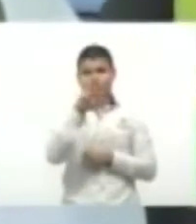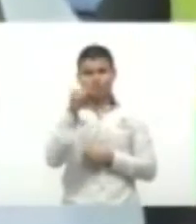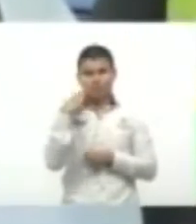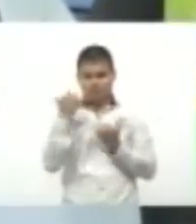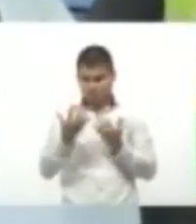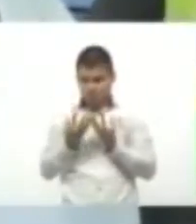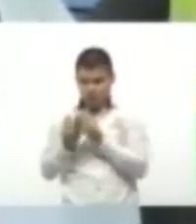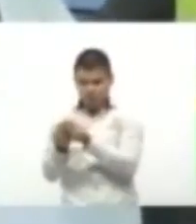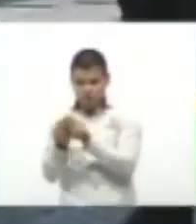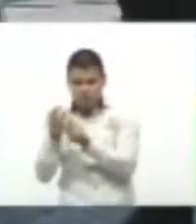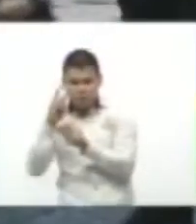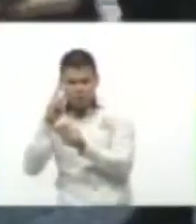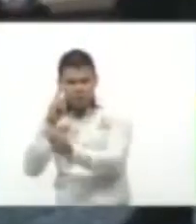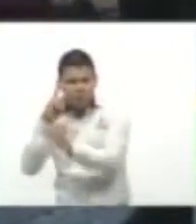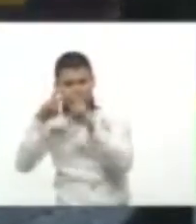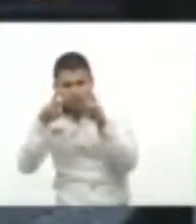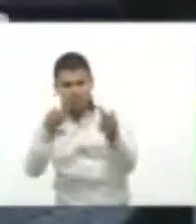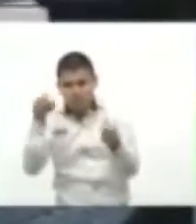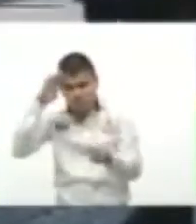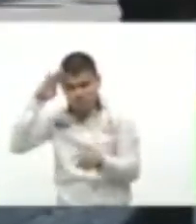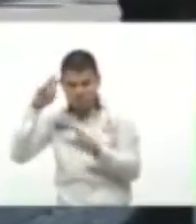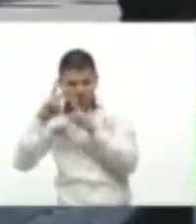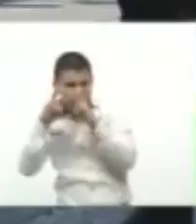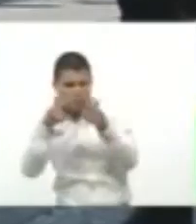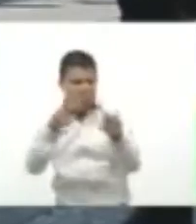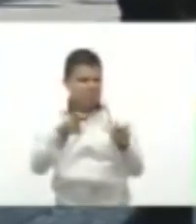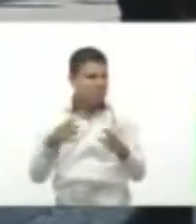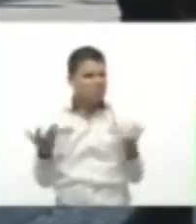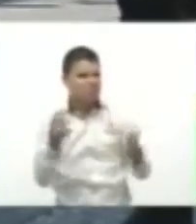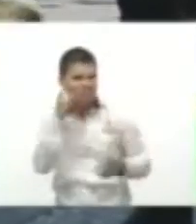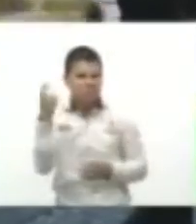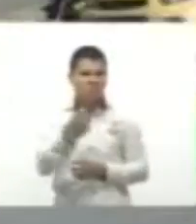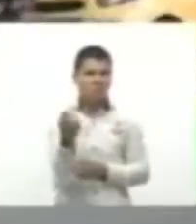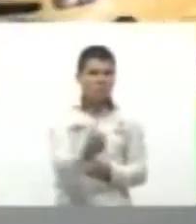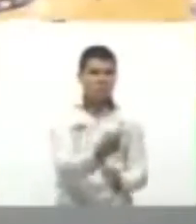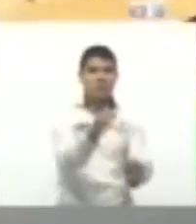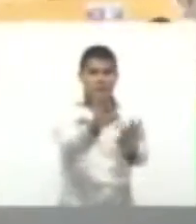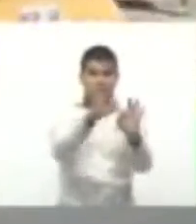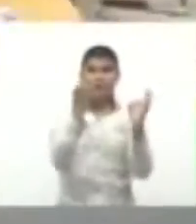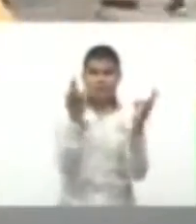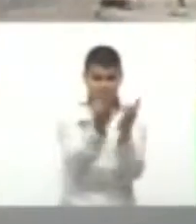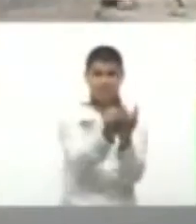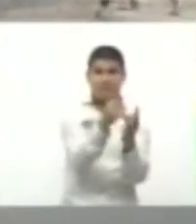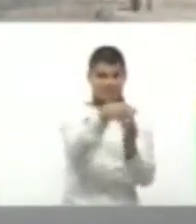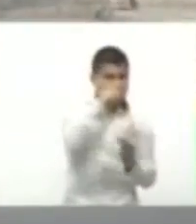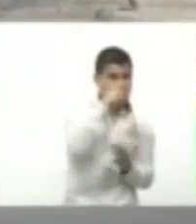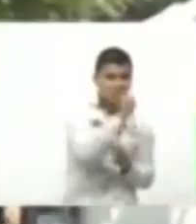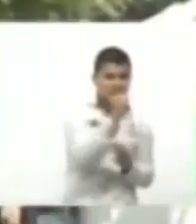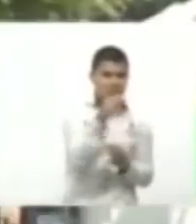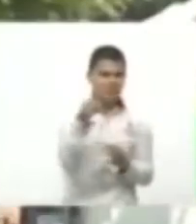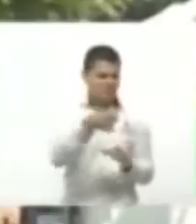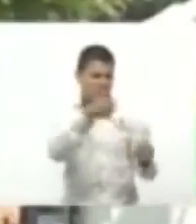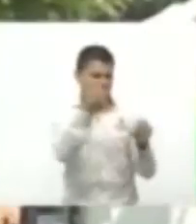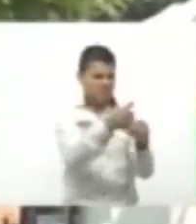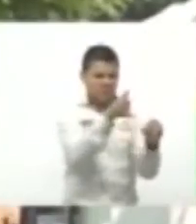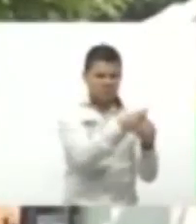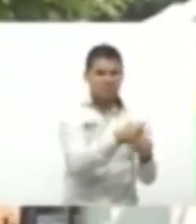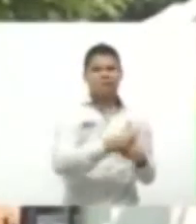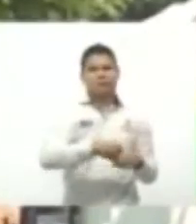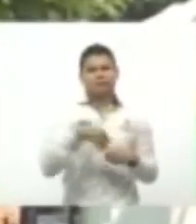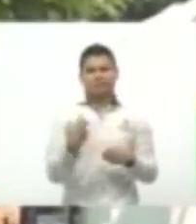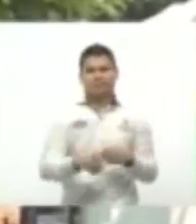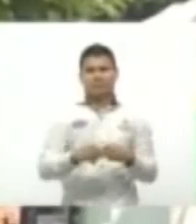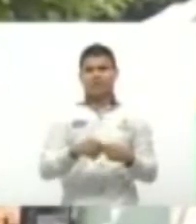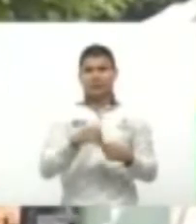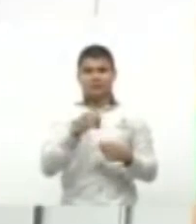para ubicar al responsable, quien según la policía es miembro del mismo núcleo familiar. Las menores son atendidas en el ICBF y se espera el dictamen